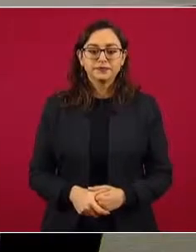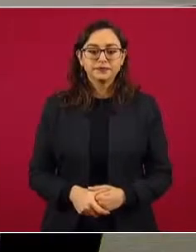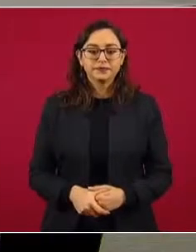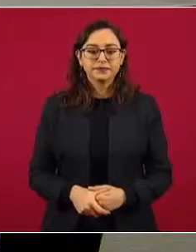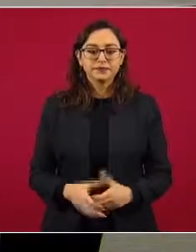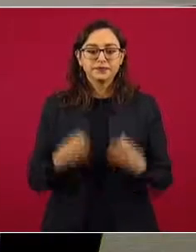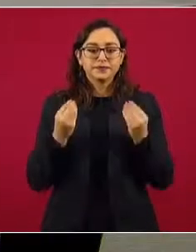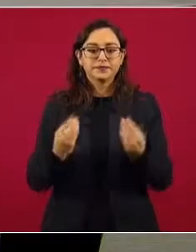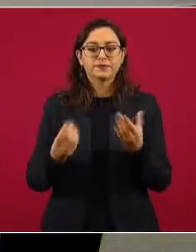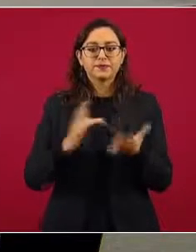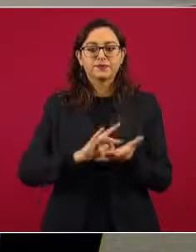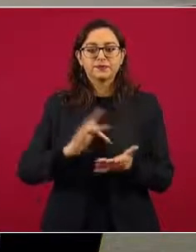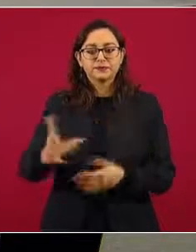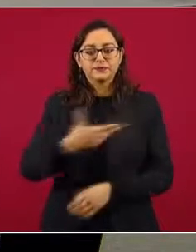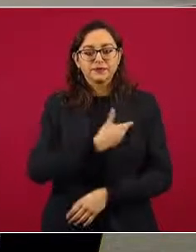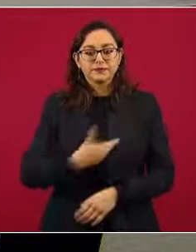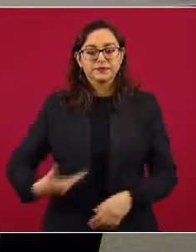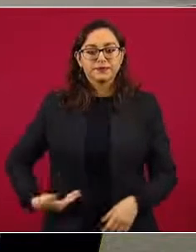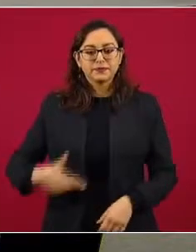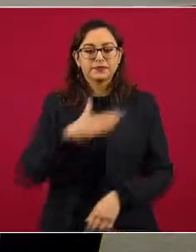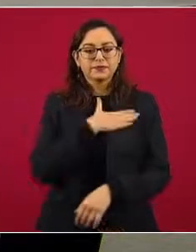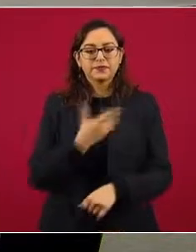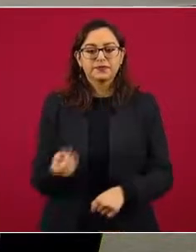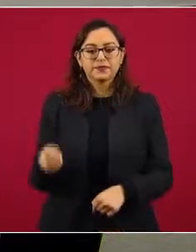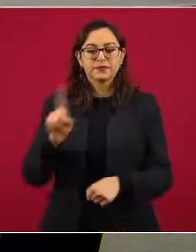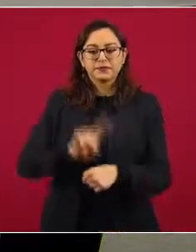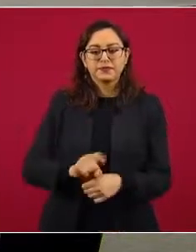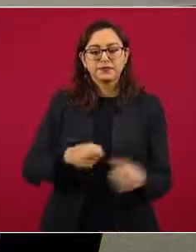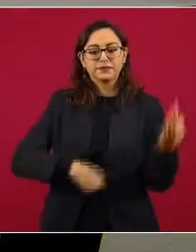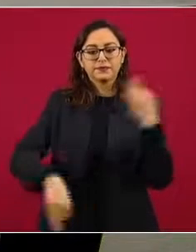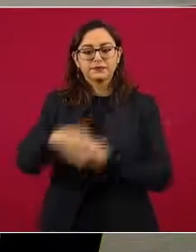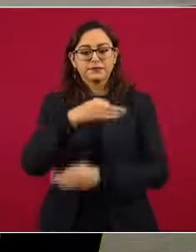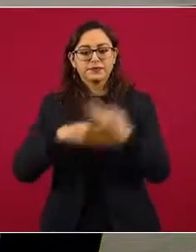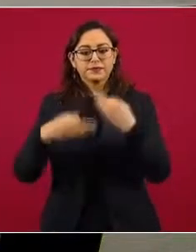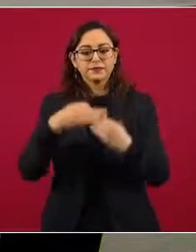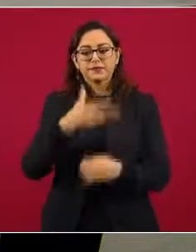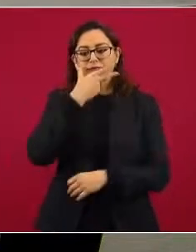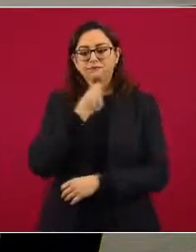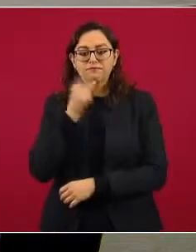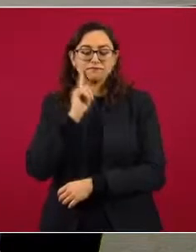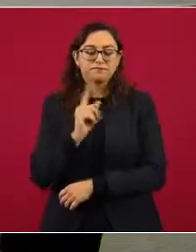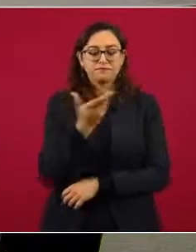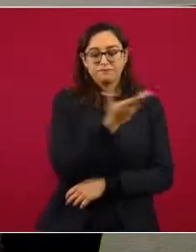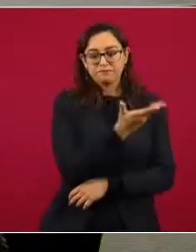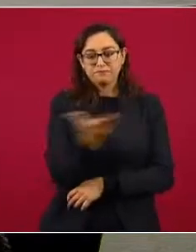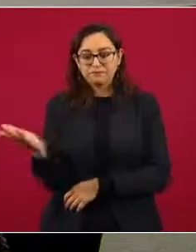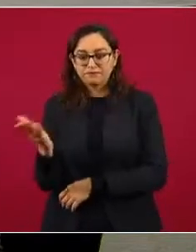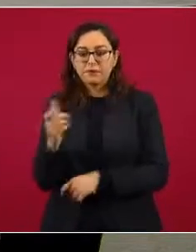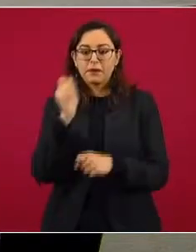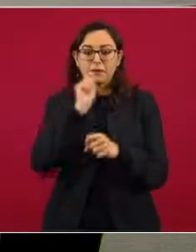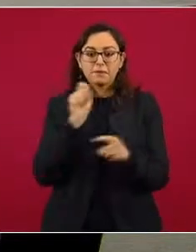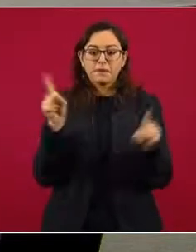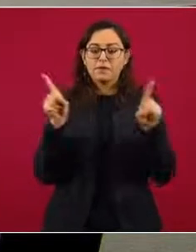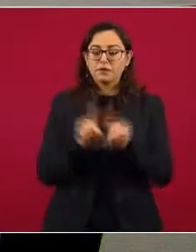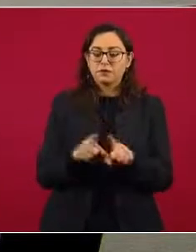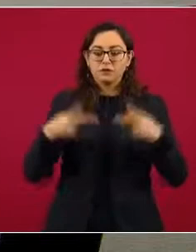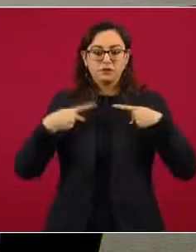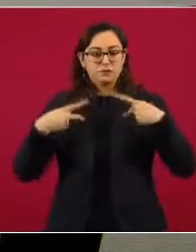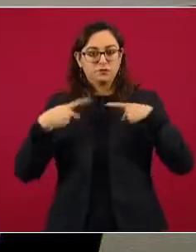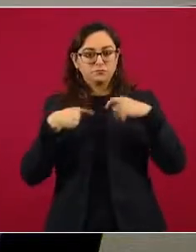Muchas gracias, señor presidente. Muy buenos días a todas y todos ustedes y a quienes nos siguen día con día.